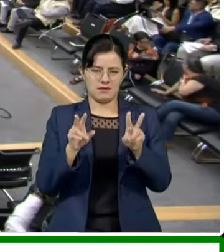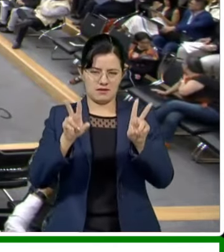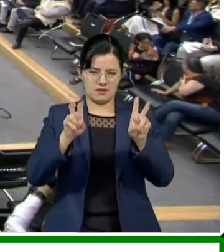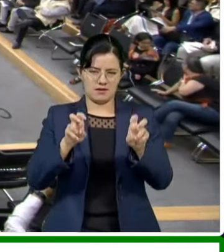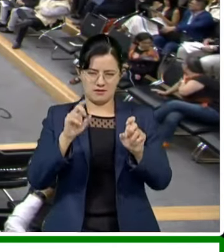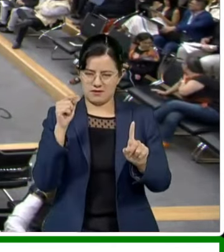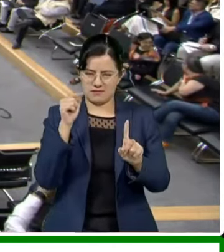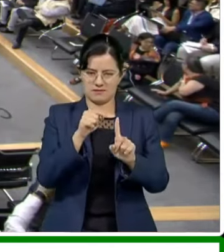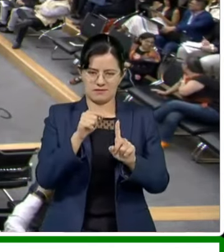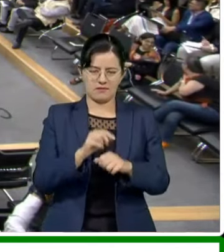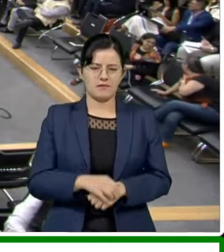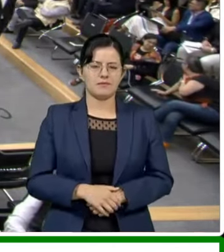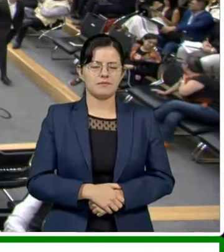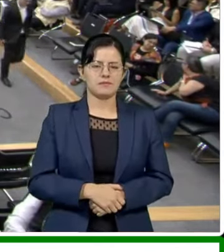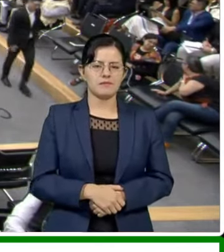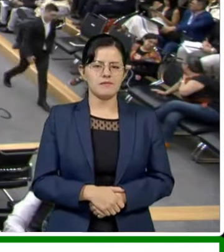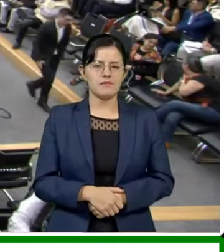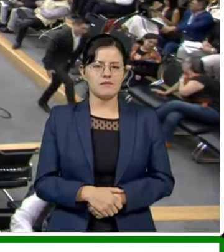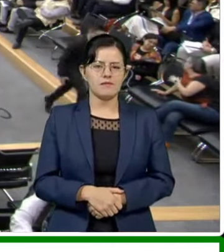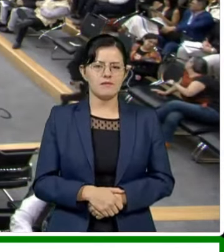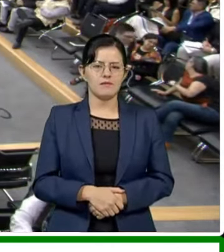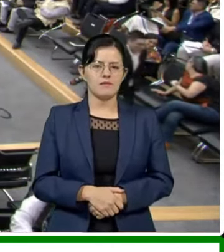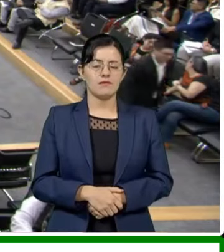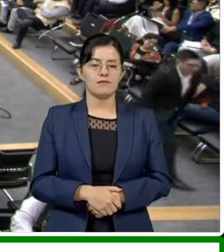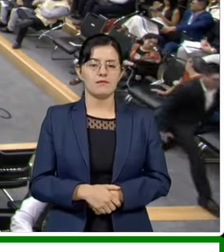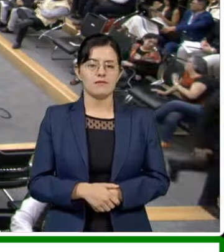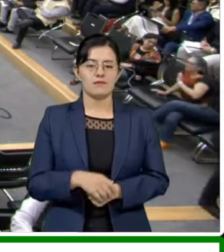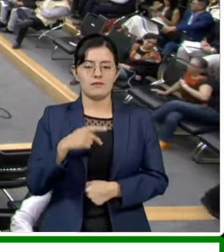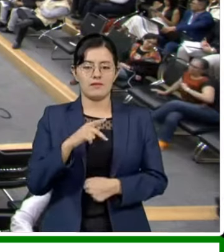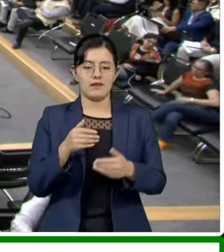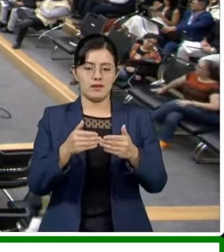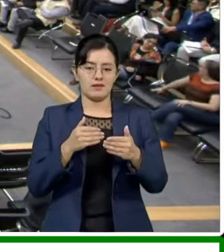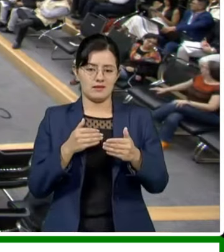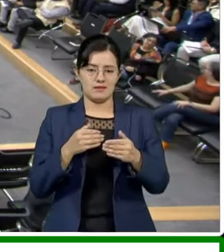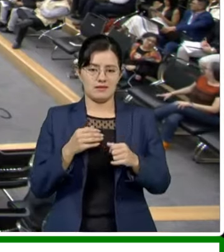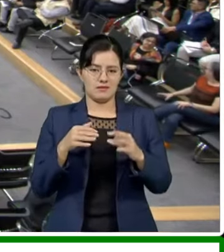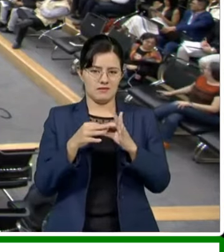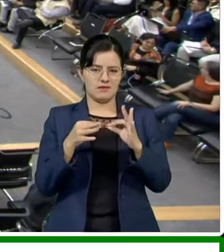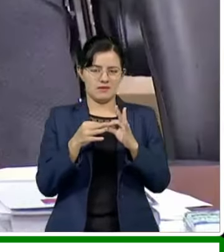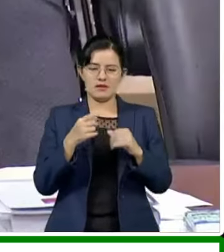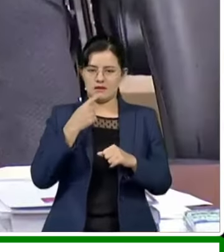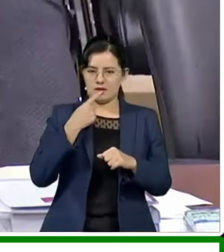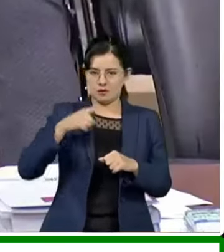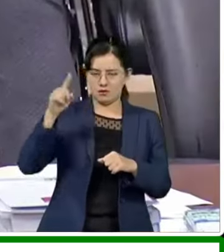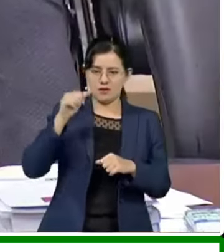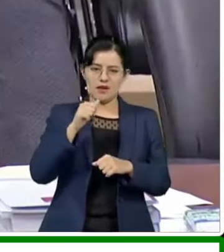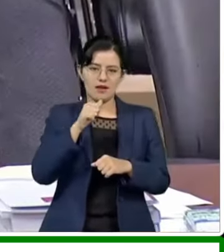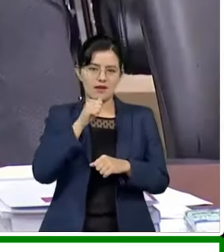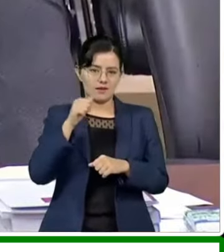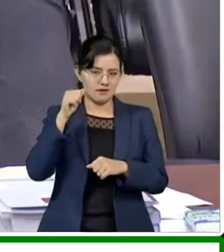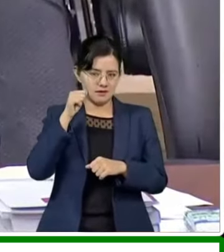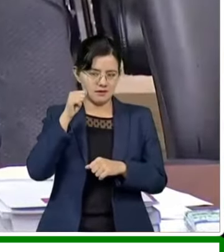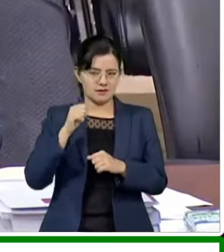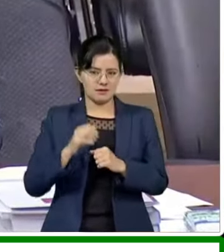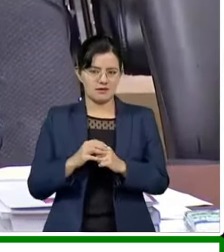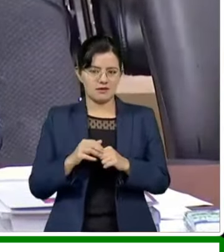en esta discusión, no sin antes decirle a quien ha posicionado respecto de la queja que se presentó ayer y los hechos,